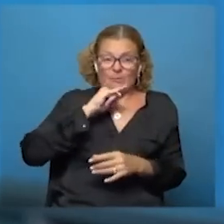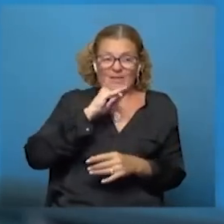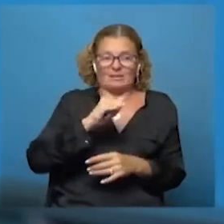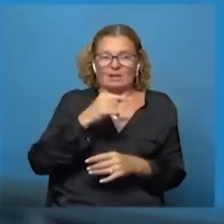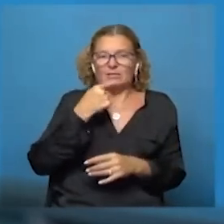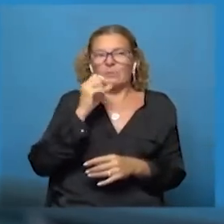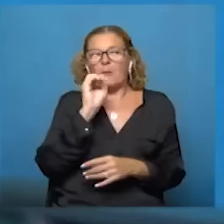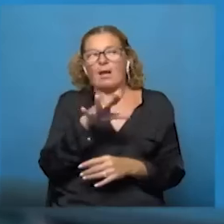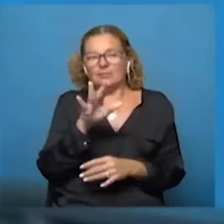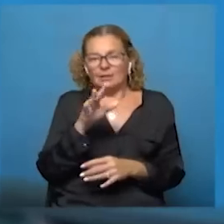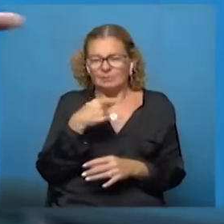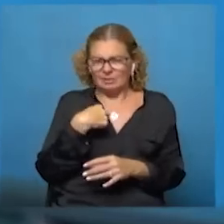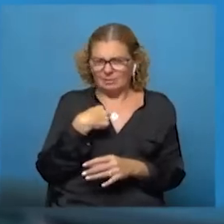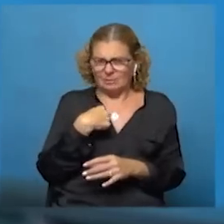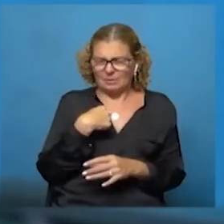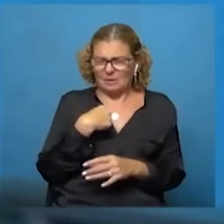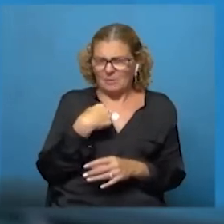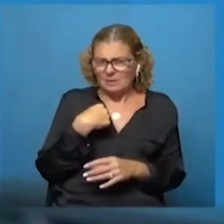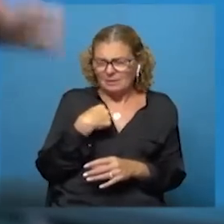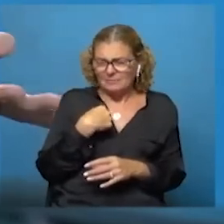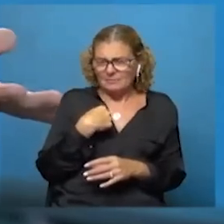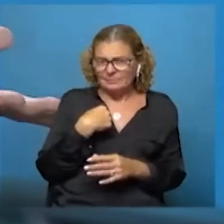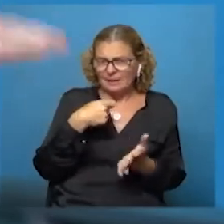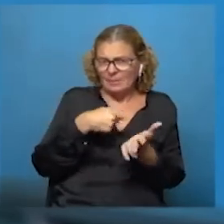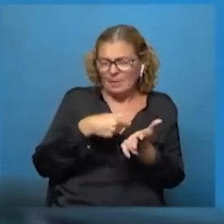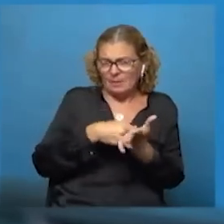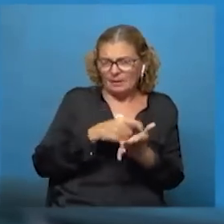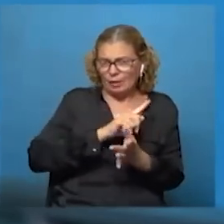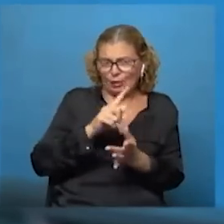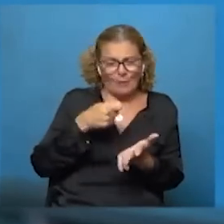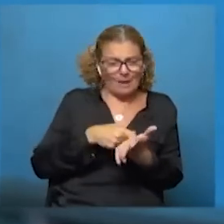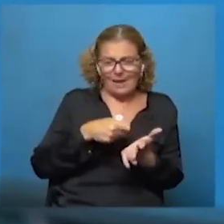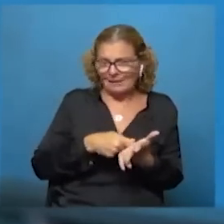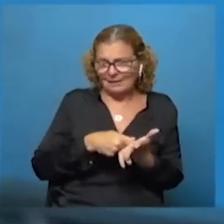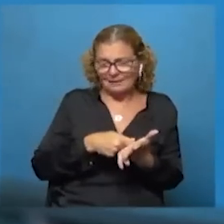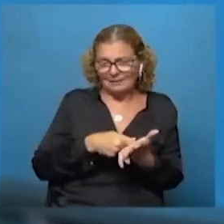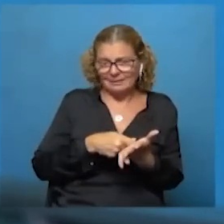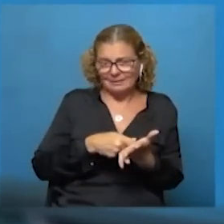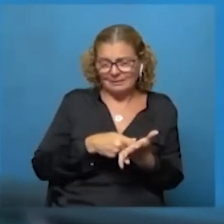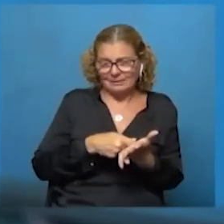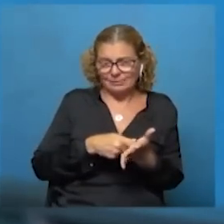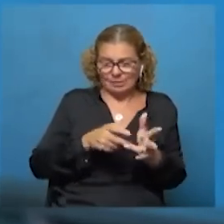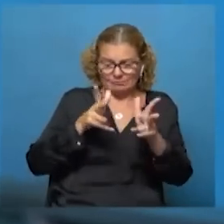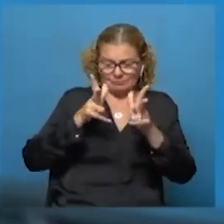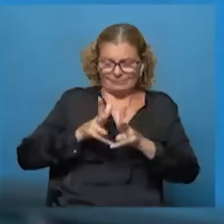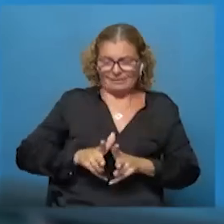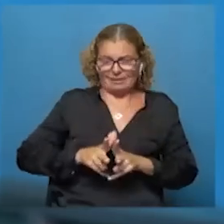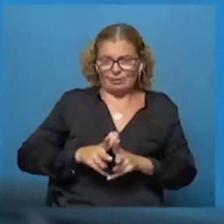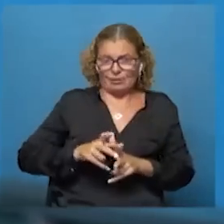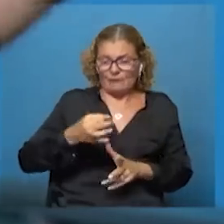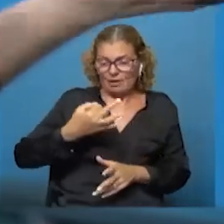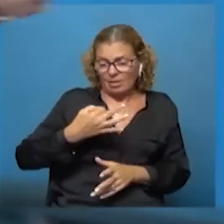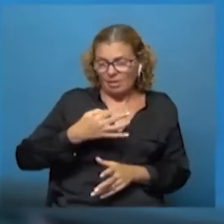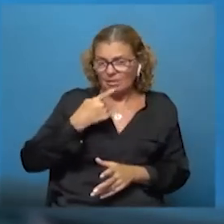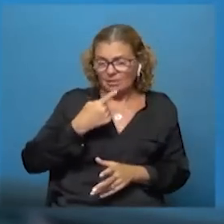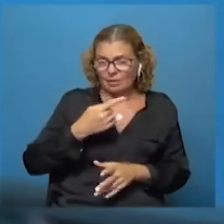decirte que y a mí a ver ni que te paguen ni aunque no te paguen vos tenés que ser serio y sincero